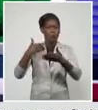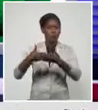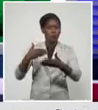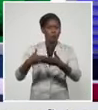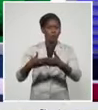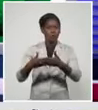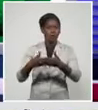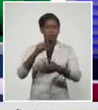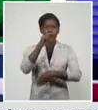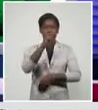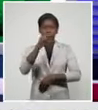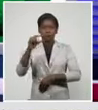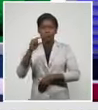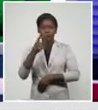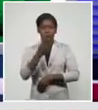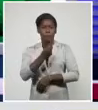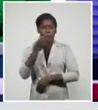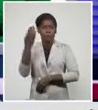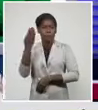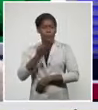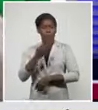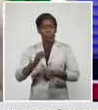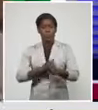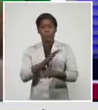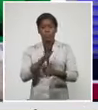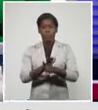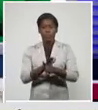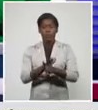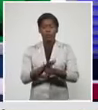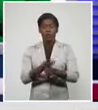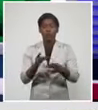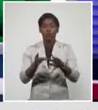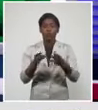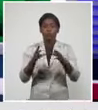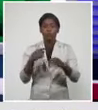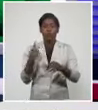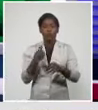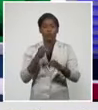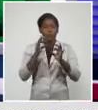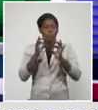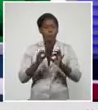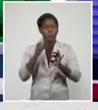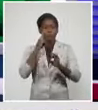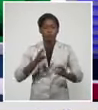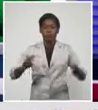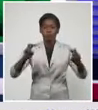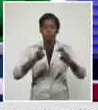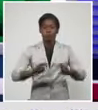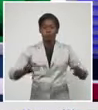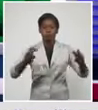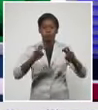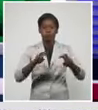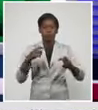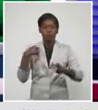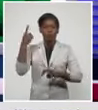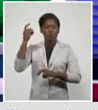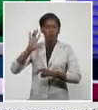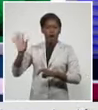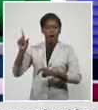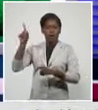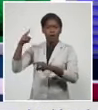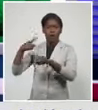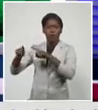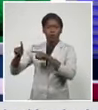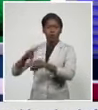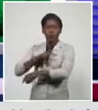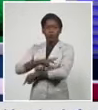tener nuestras propias vacunas, de no tener que ir a competir, a discutir en el mundo si me la asignaron, no me la asignaron, si